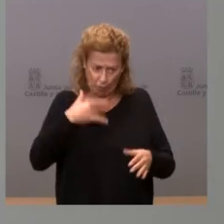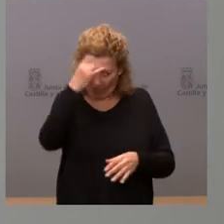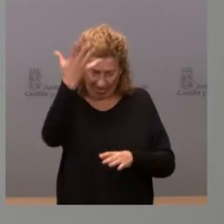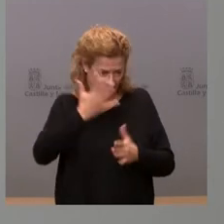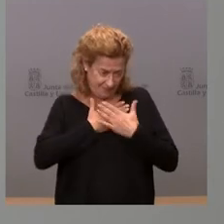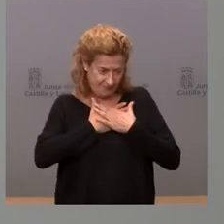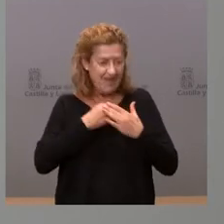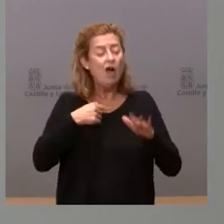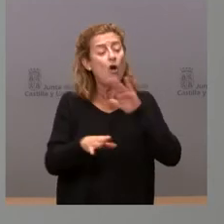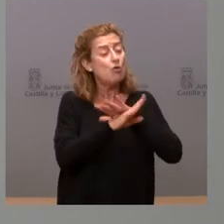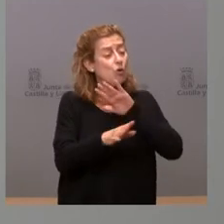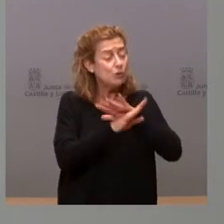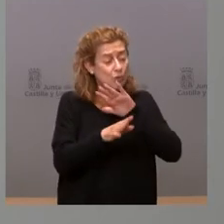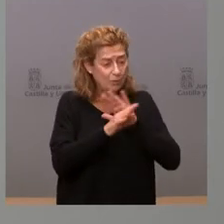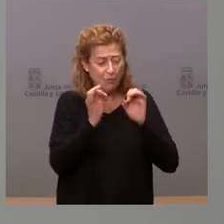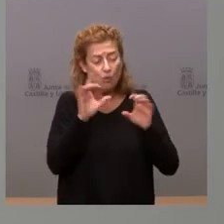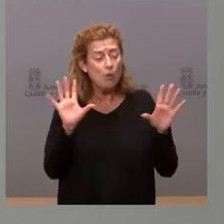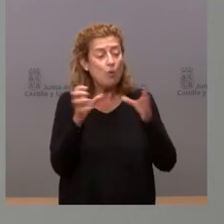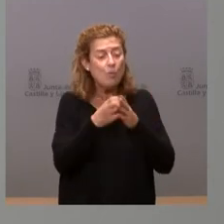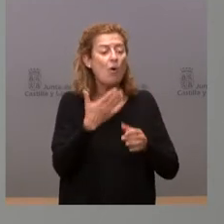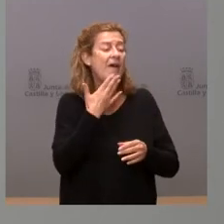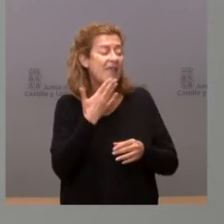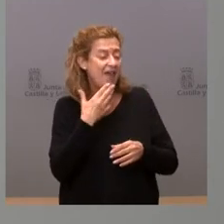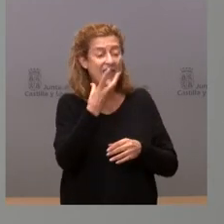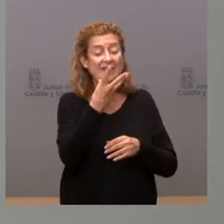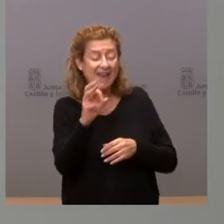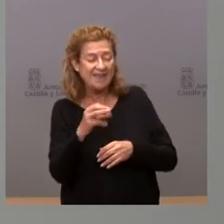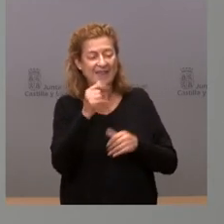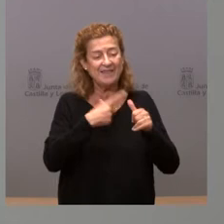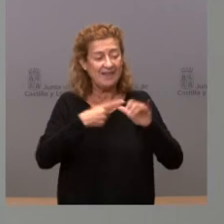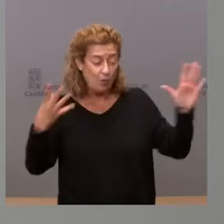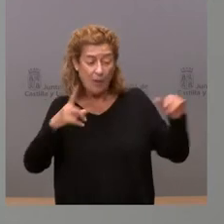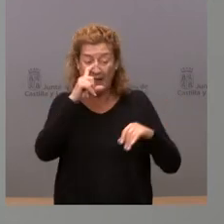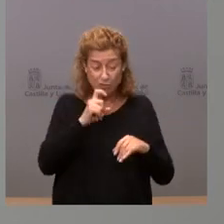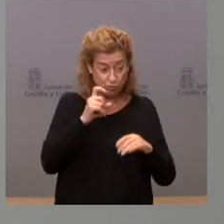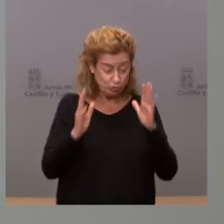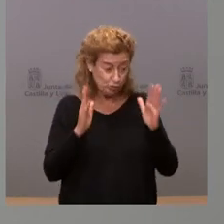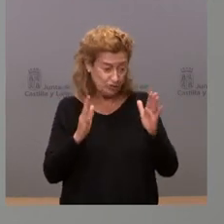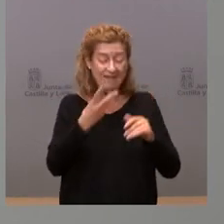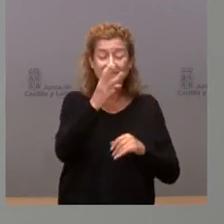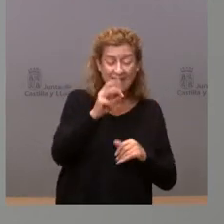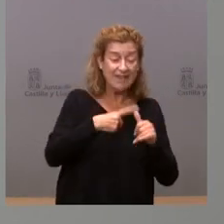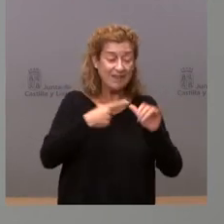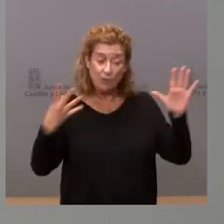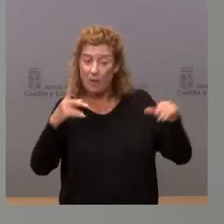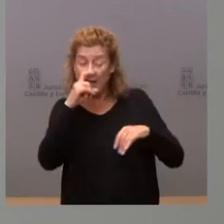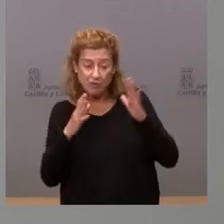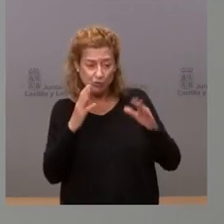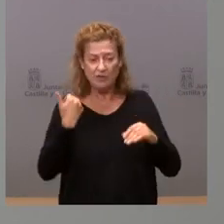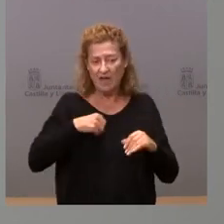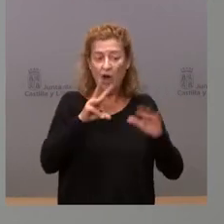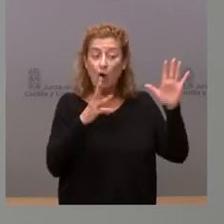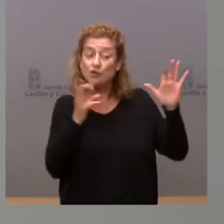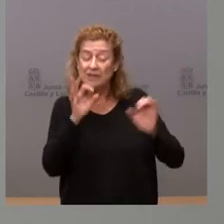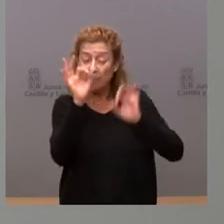seguimos manteniendo un grupo de edad entre 30 y 39 años entre 30 y 39 años con un 80%